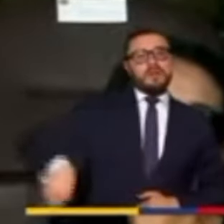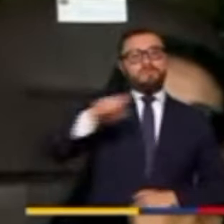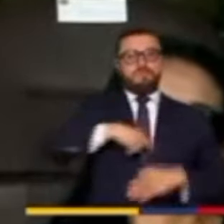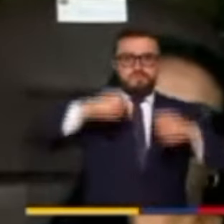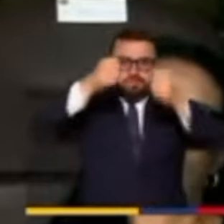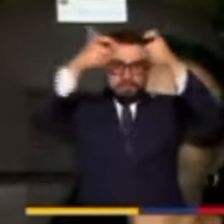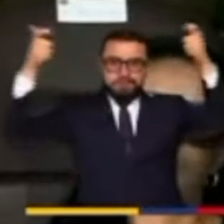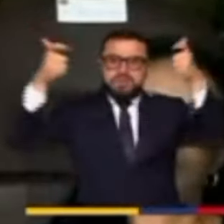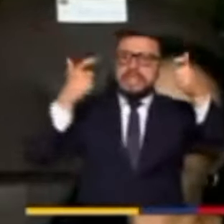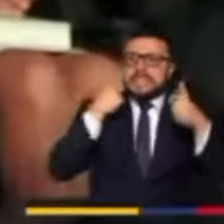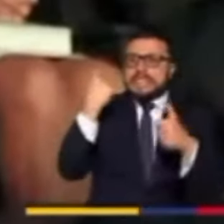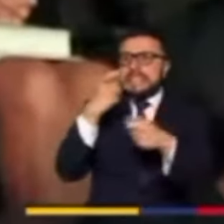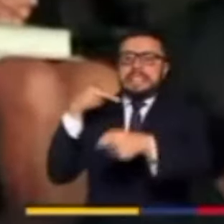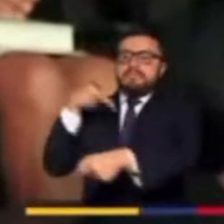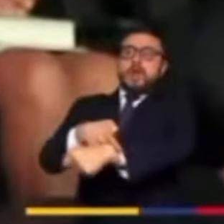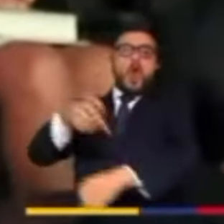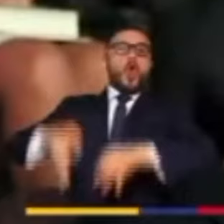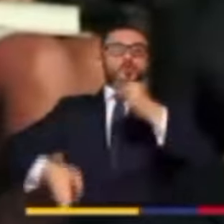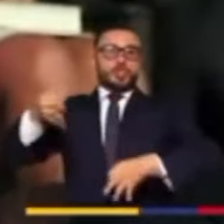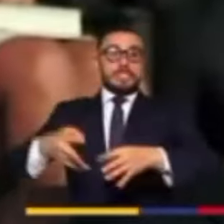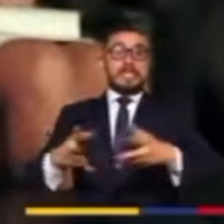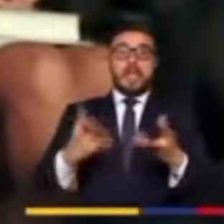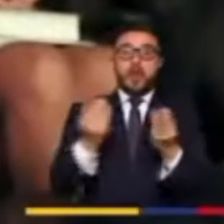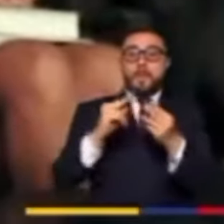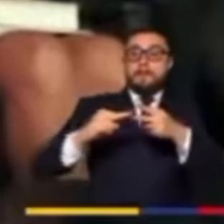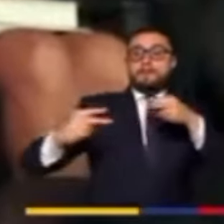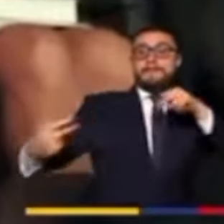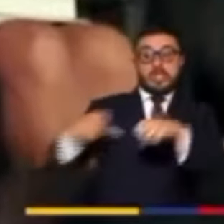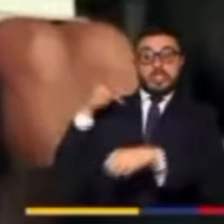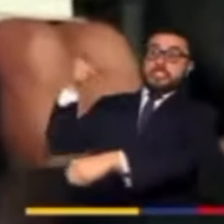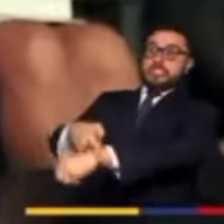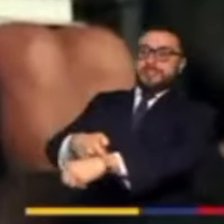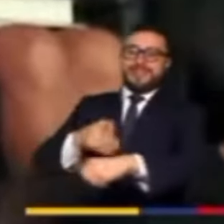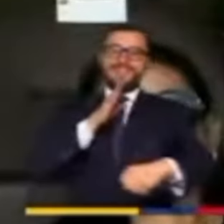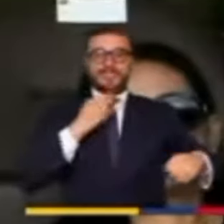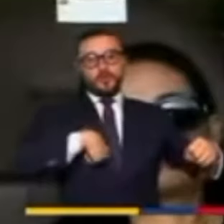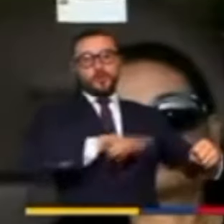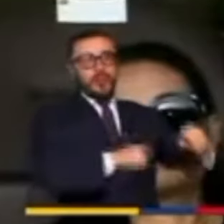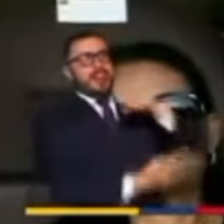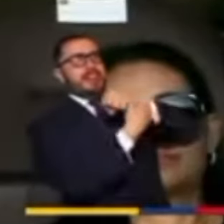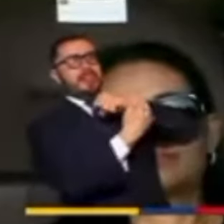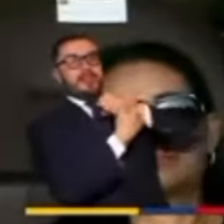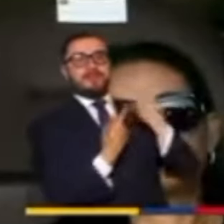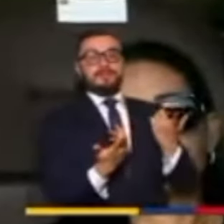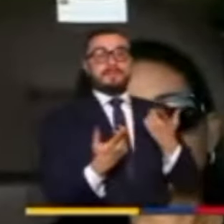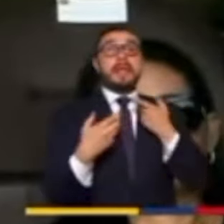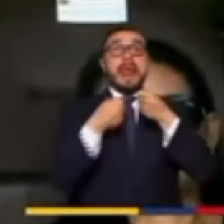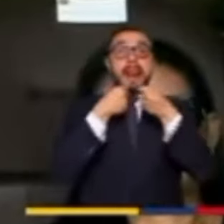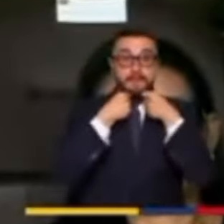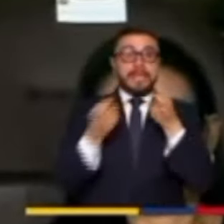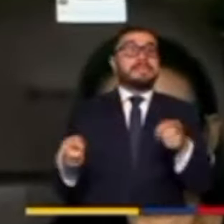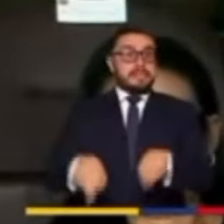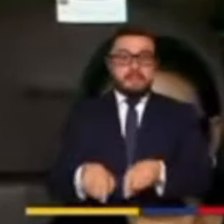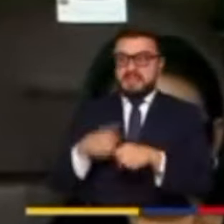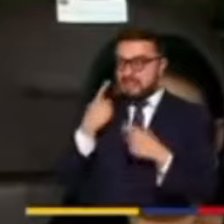Organismos del Estado persiguieron la justicia y la oposición, que en ese momento éramos nosotros, y la prensa,